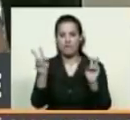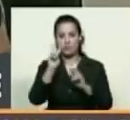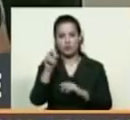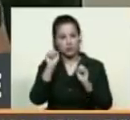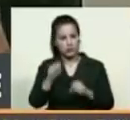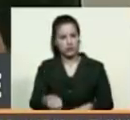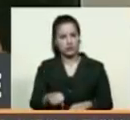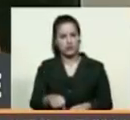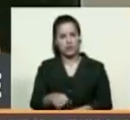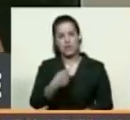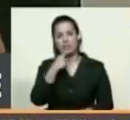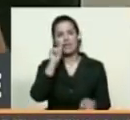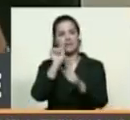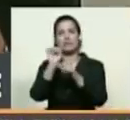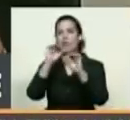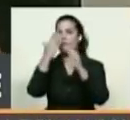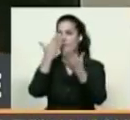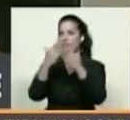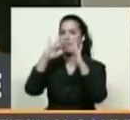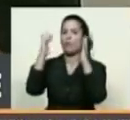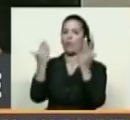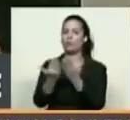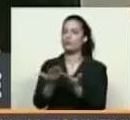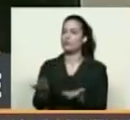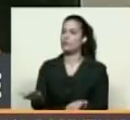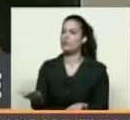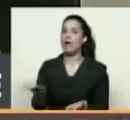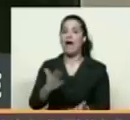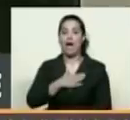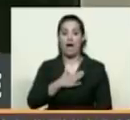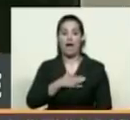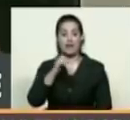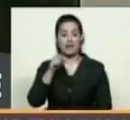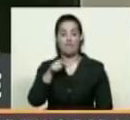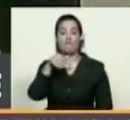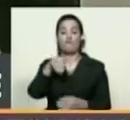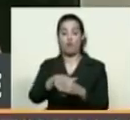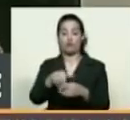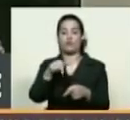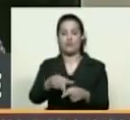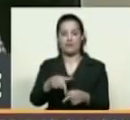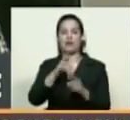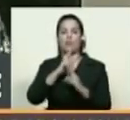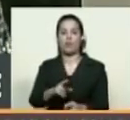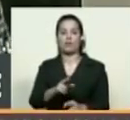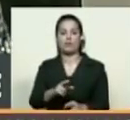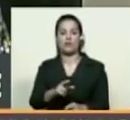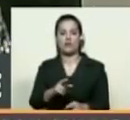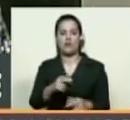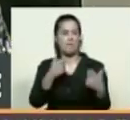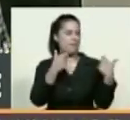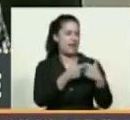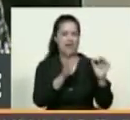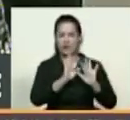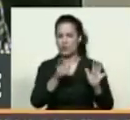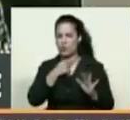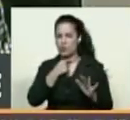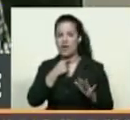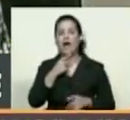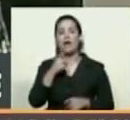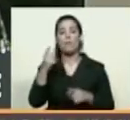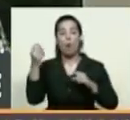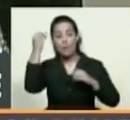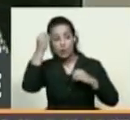estamos diciéndole también al mundo que solamente a través del voto nosotros vamos a dirimir nuestra diferencia, que no